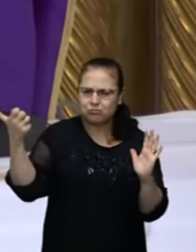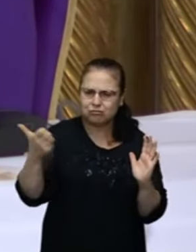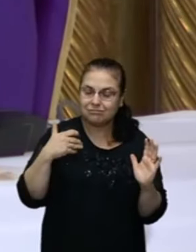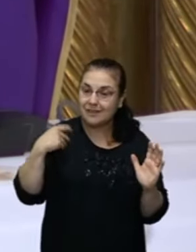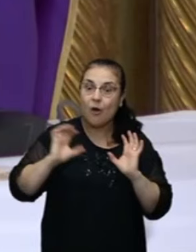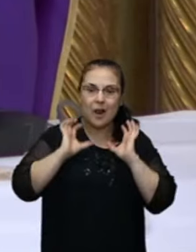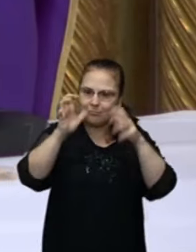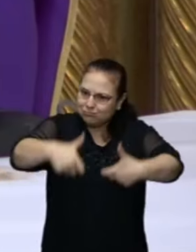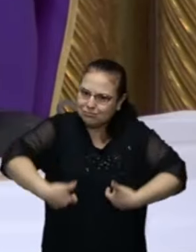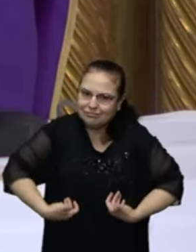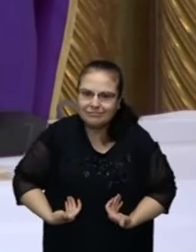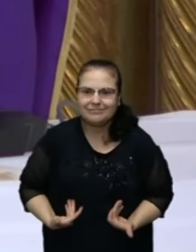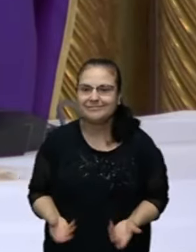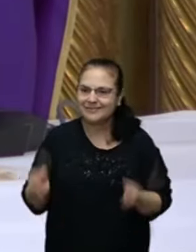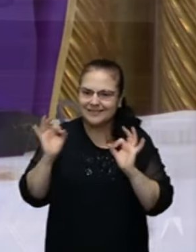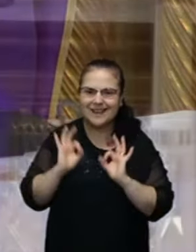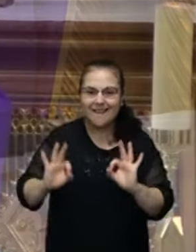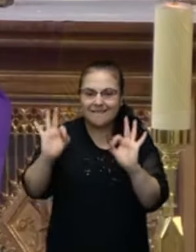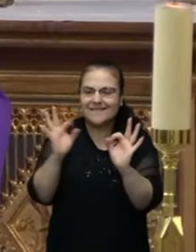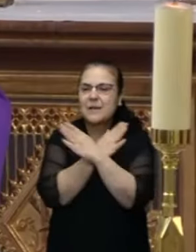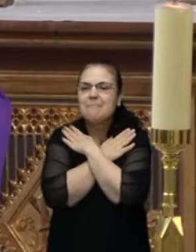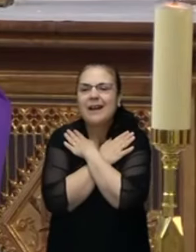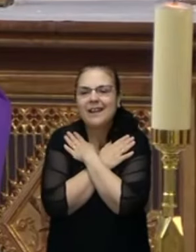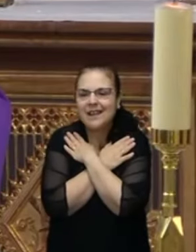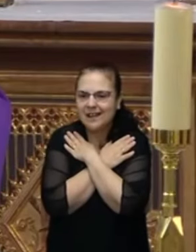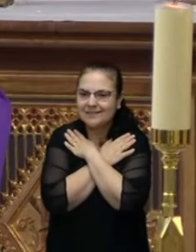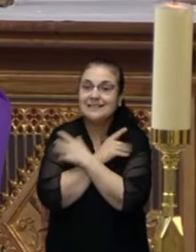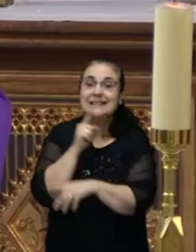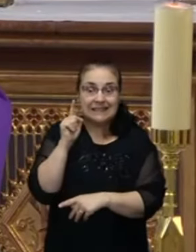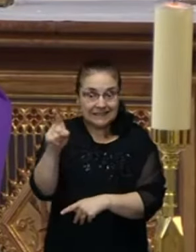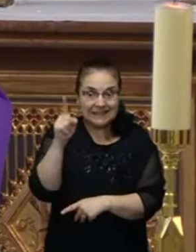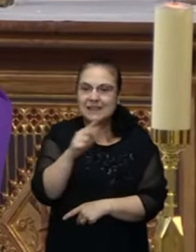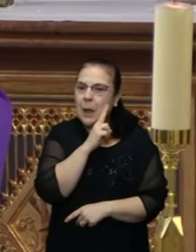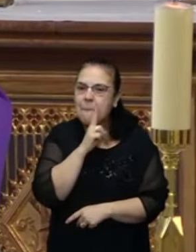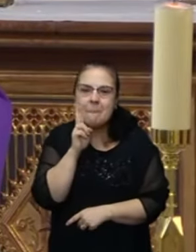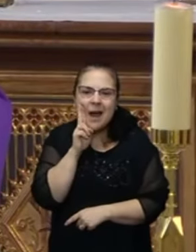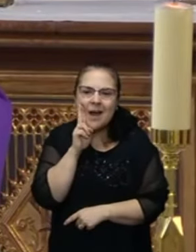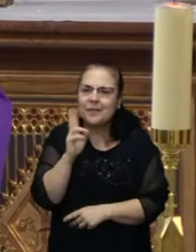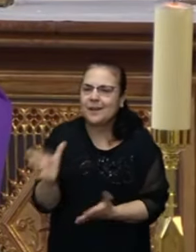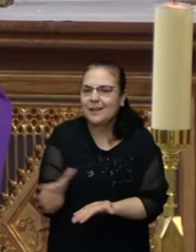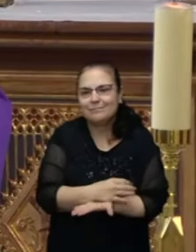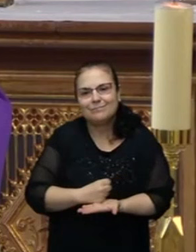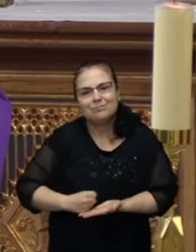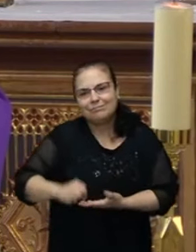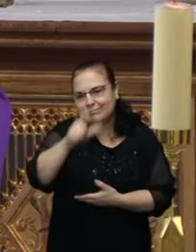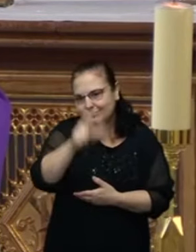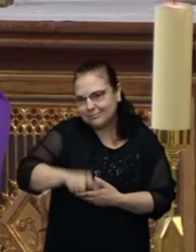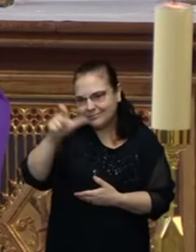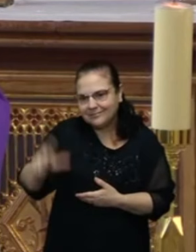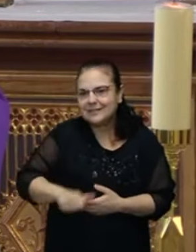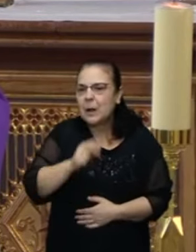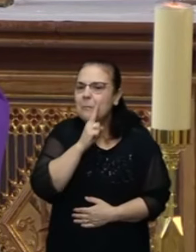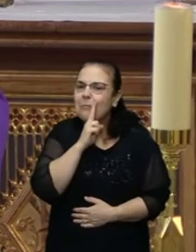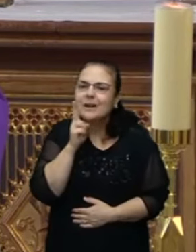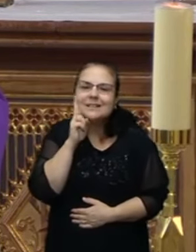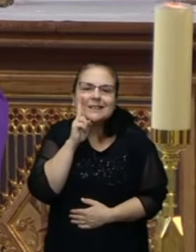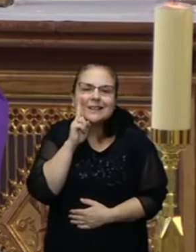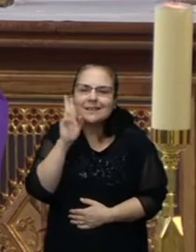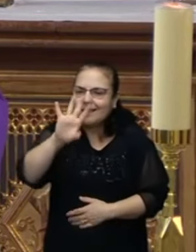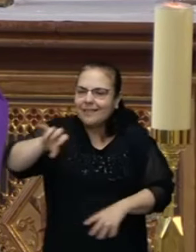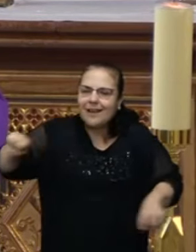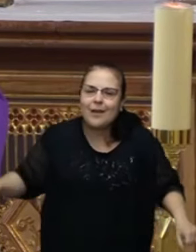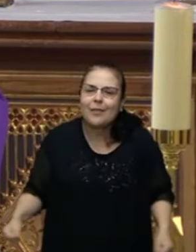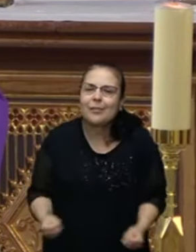devuelta en María. En ella, madre de todos los hombres, la maternidad redimida